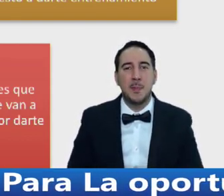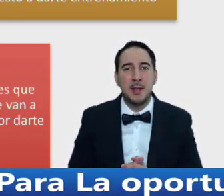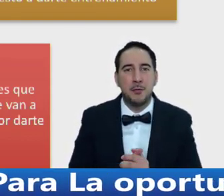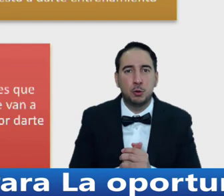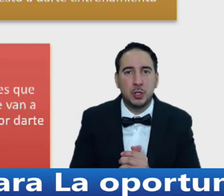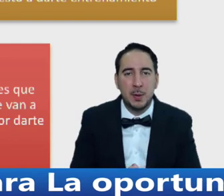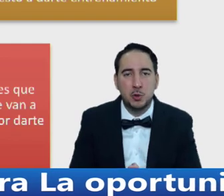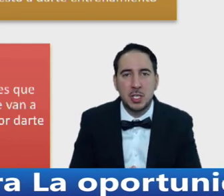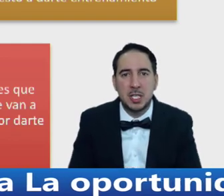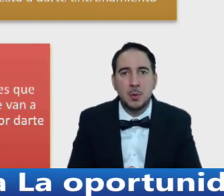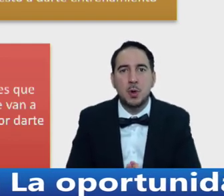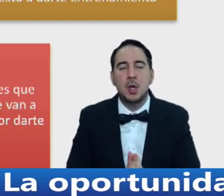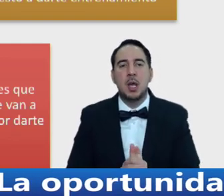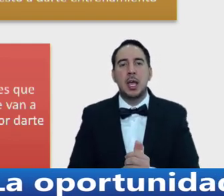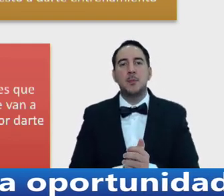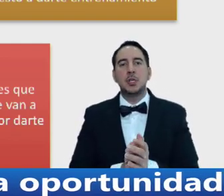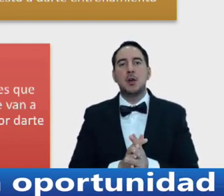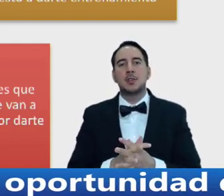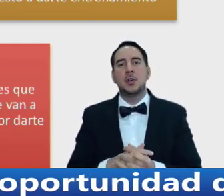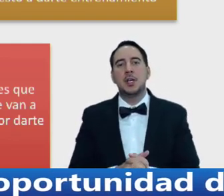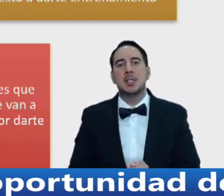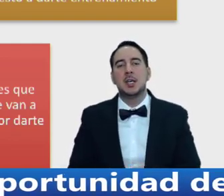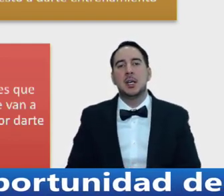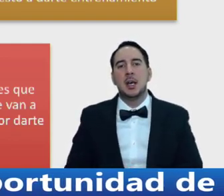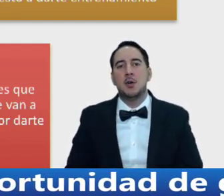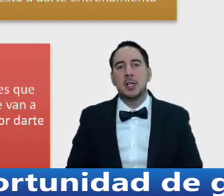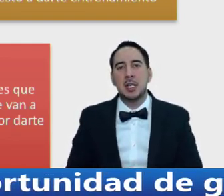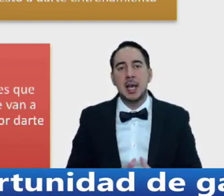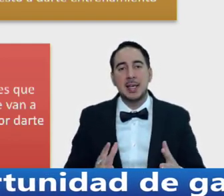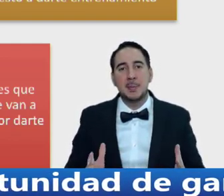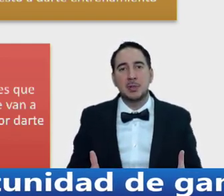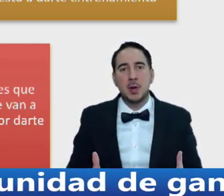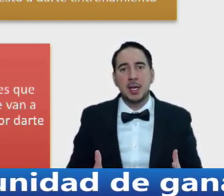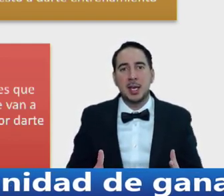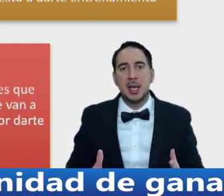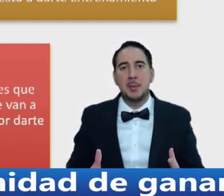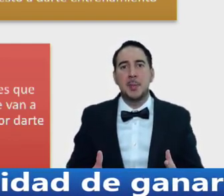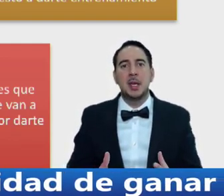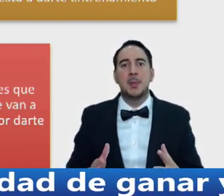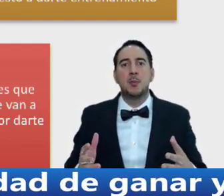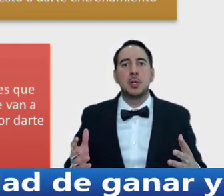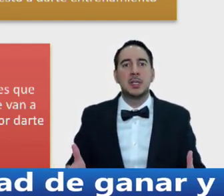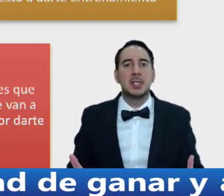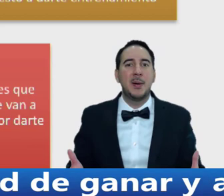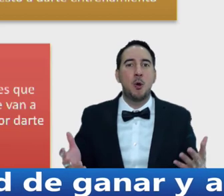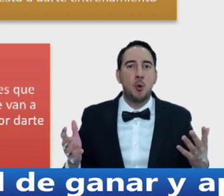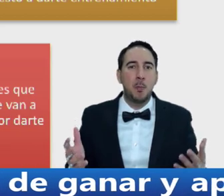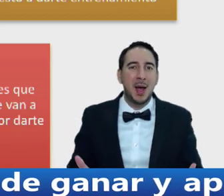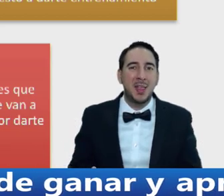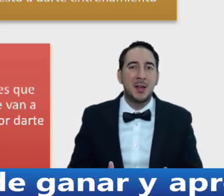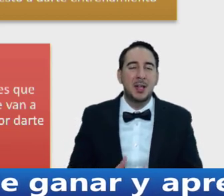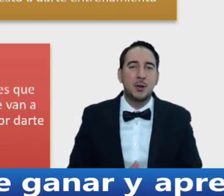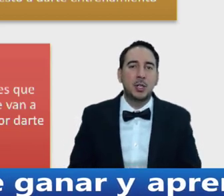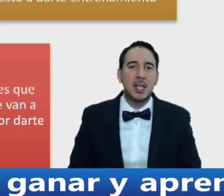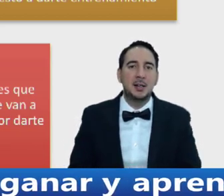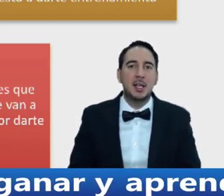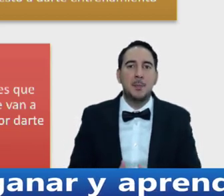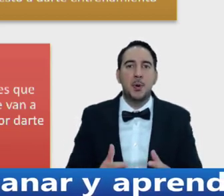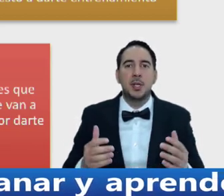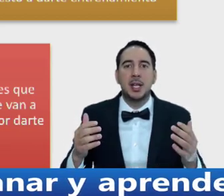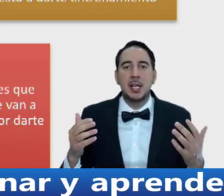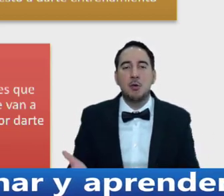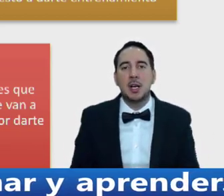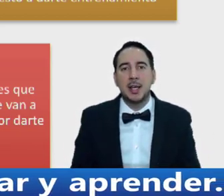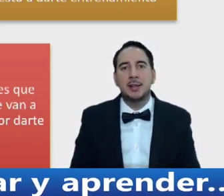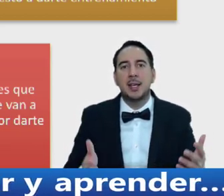me frustré muchísimo en muchas ocasiones, aunque tenía a esa persona que era una amiga, pero muchas veces estaba ocupada, no tenía el